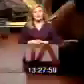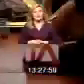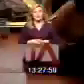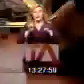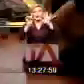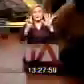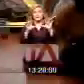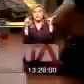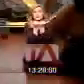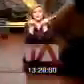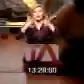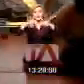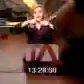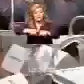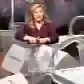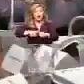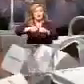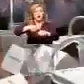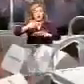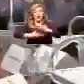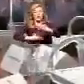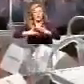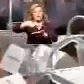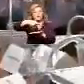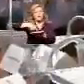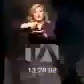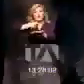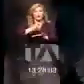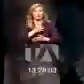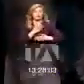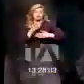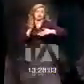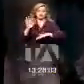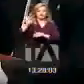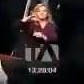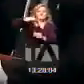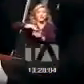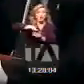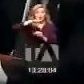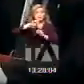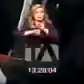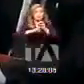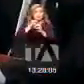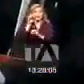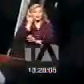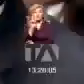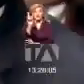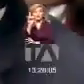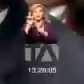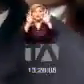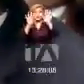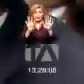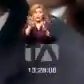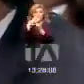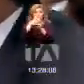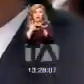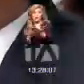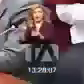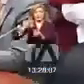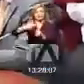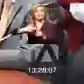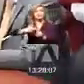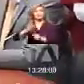Los seis asambleístas que quedaron firmaron un documento comprometiendo sus votos para el informe. Y así fue, este viernes a las 9:30 ya estaban